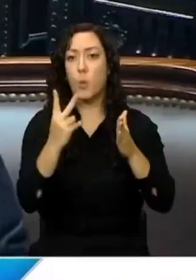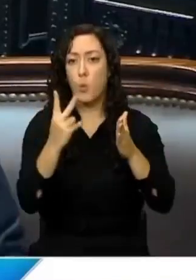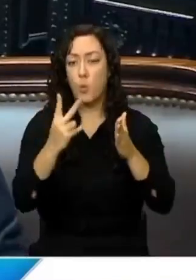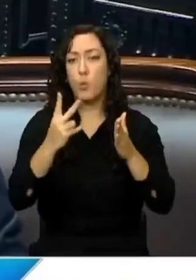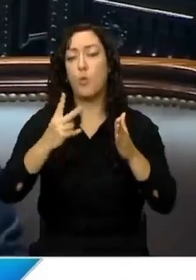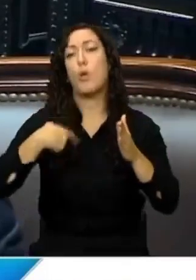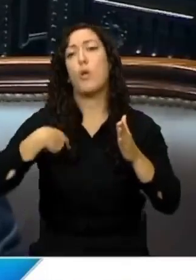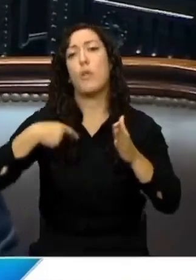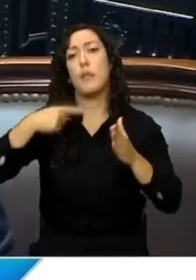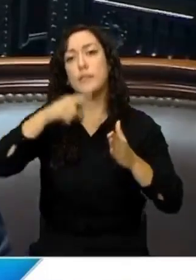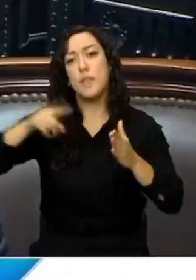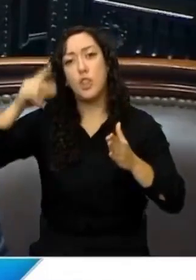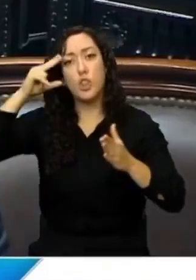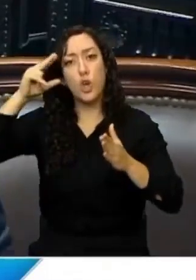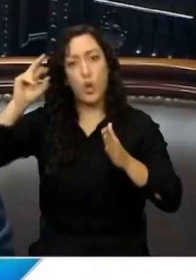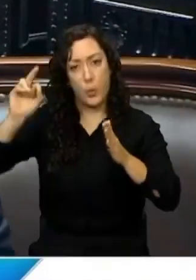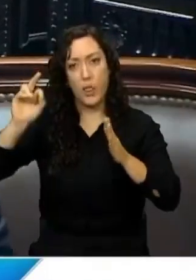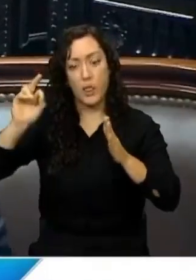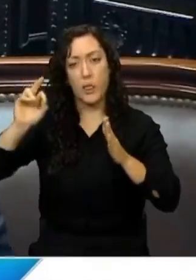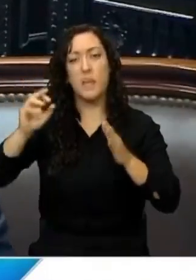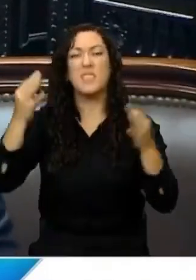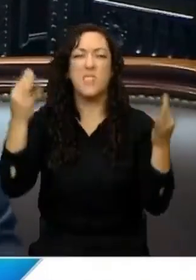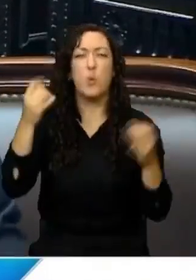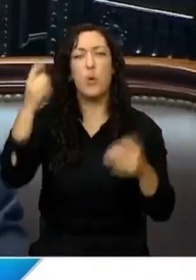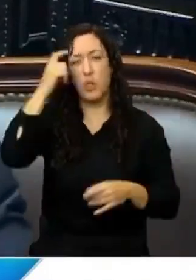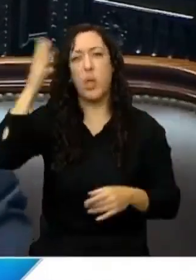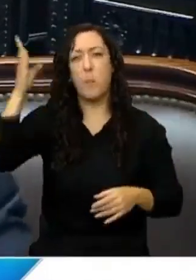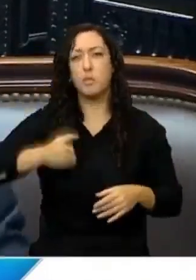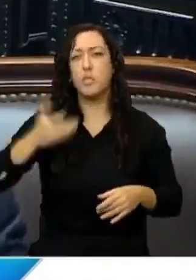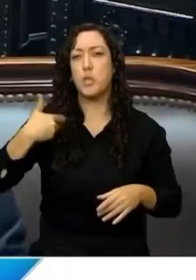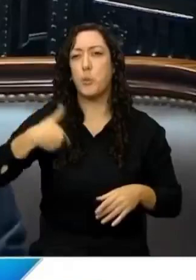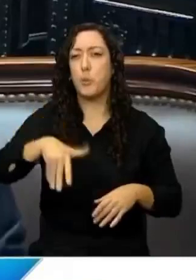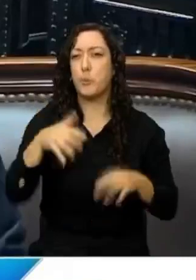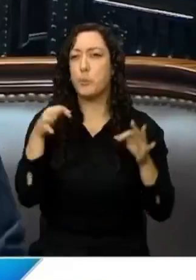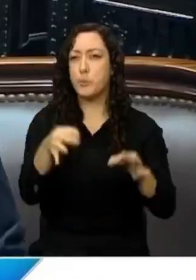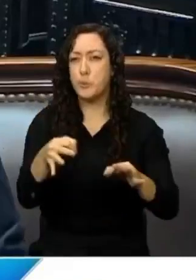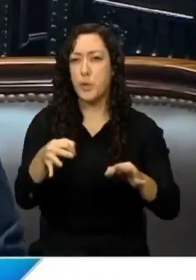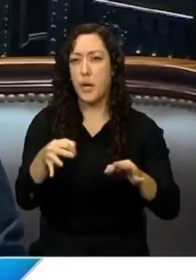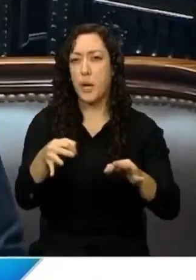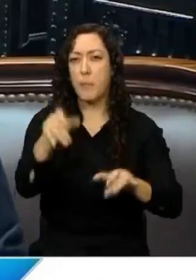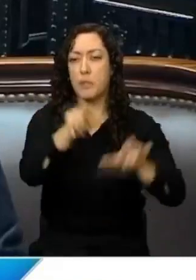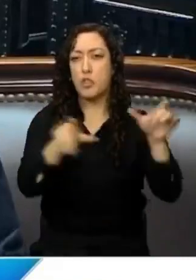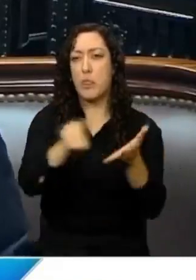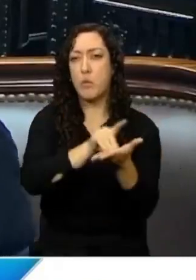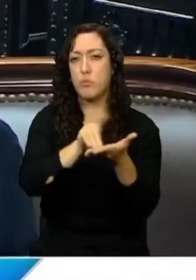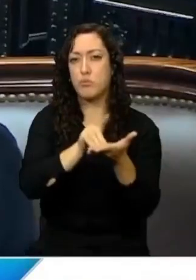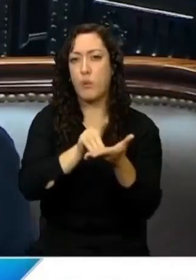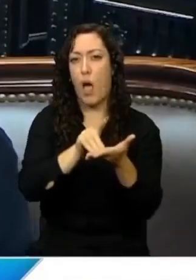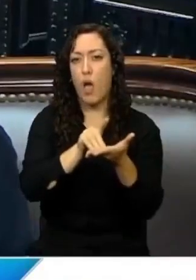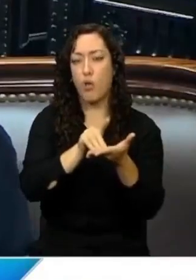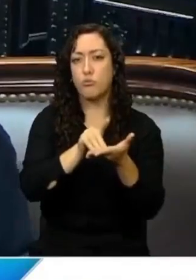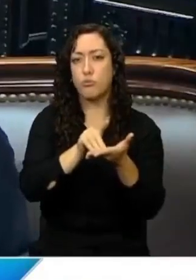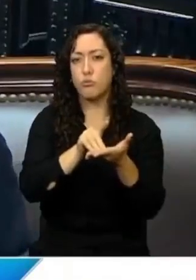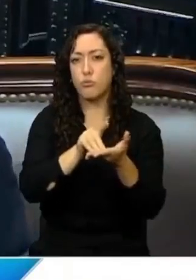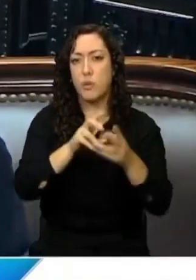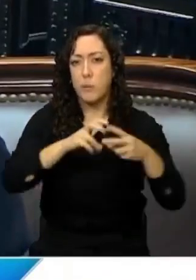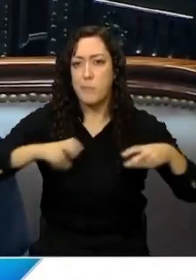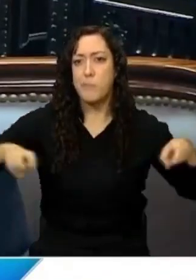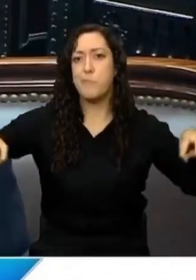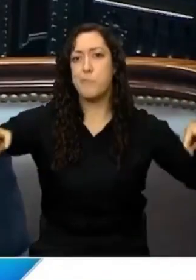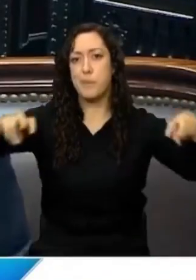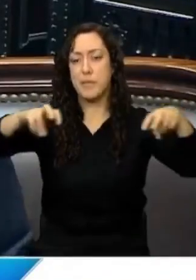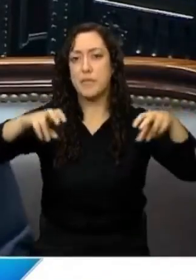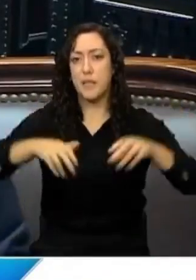190, seguramente llegaremos al 10% de los diputados presentes acá en el